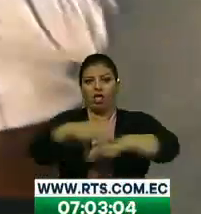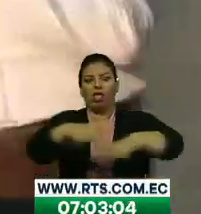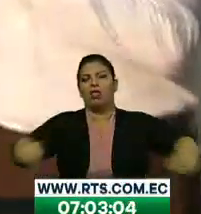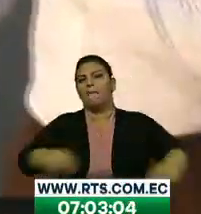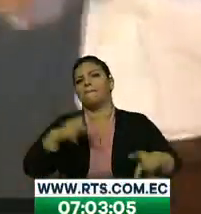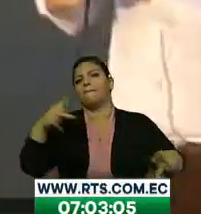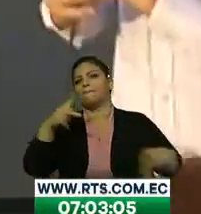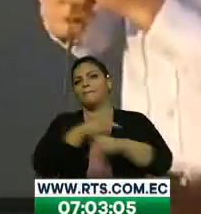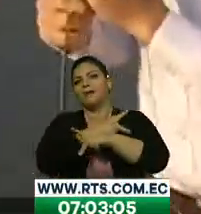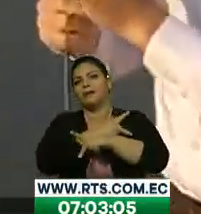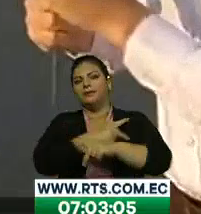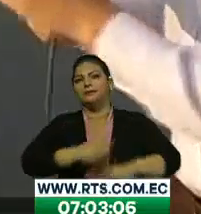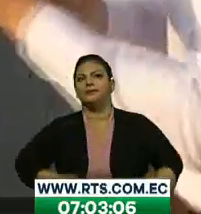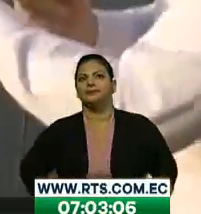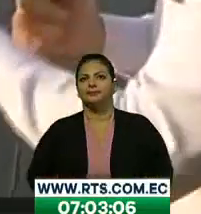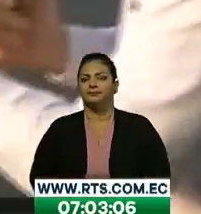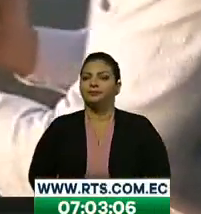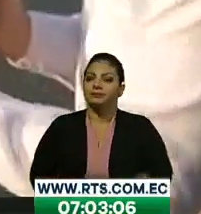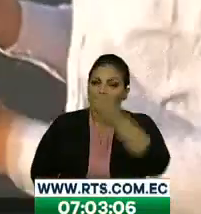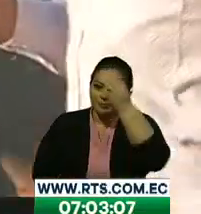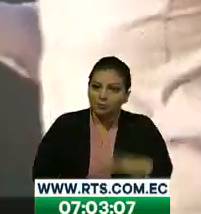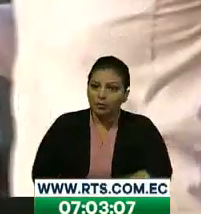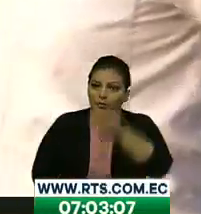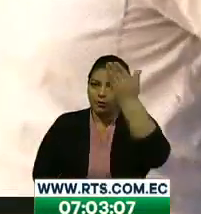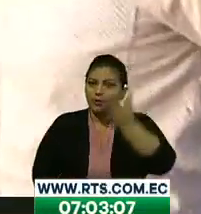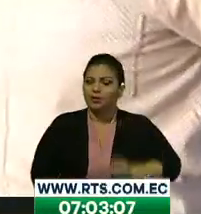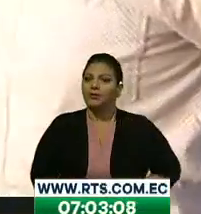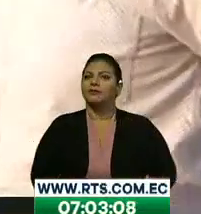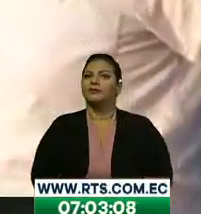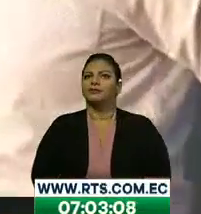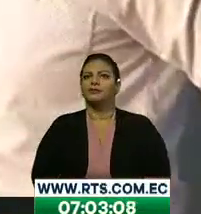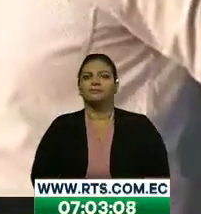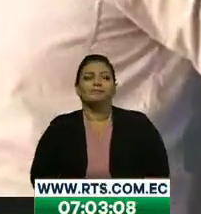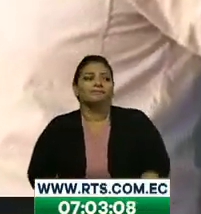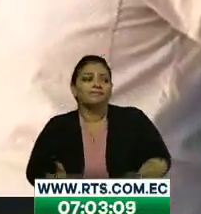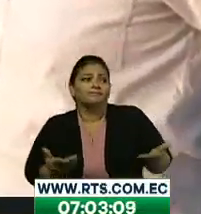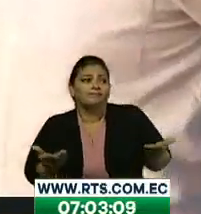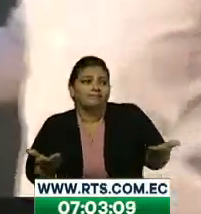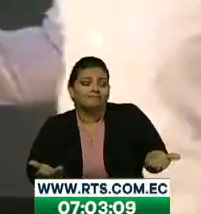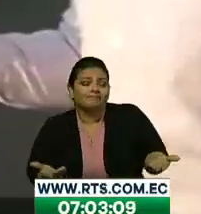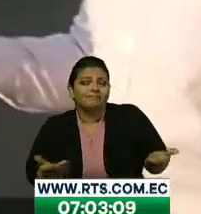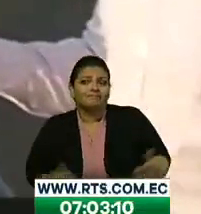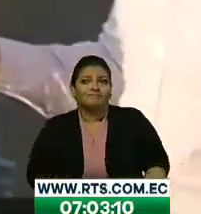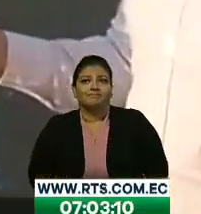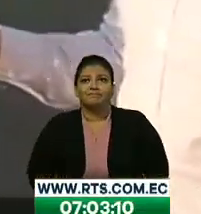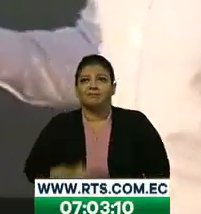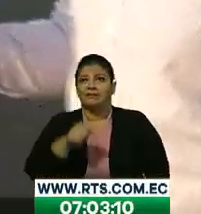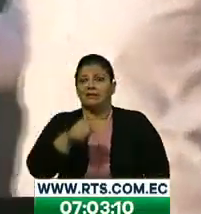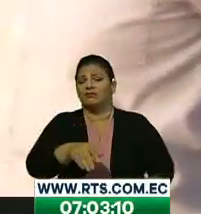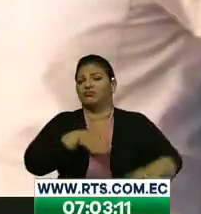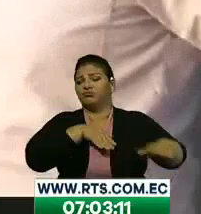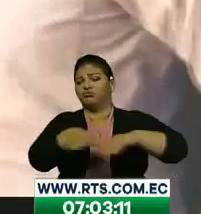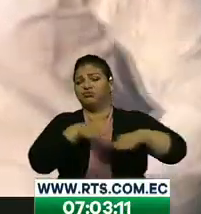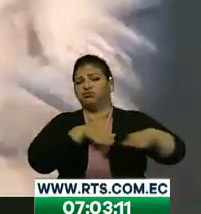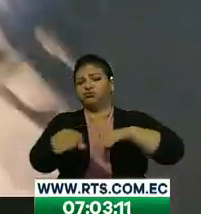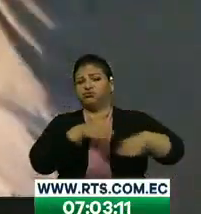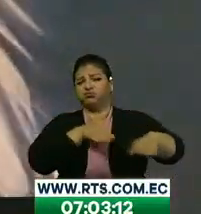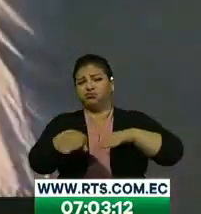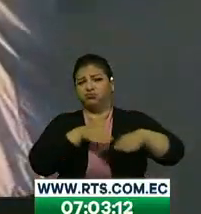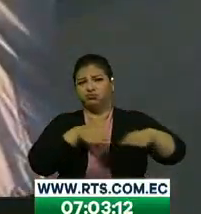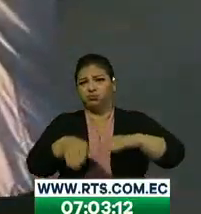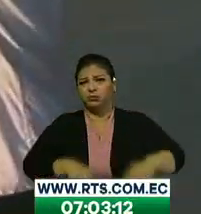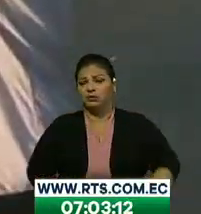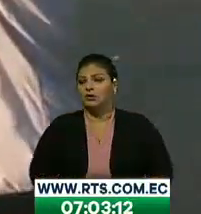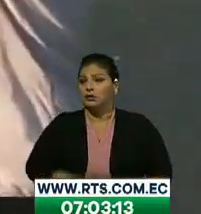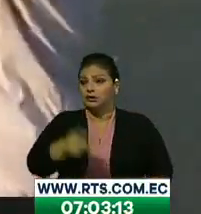escuchamos. Buenos días, amigo. Buenos días. Cruzando la vía perimetral. Así, mire esto, cómo se encuentra aquí, oiga. Afortunadamente